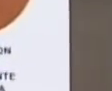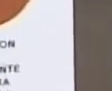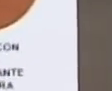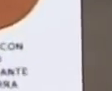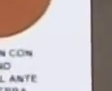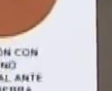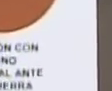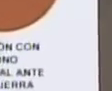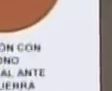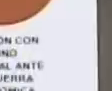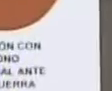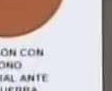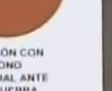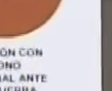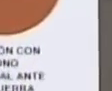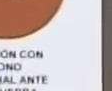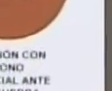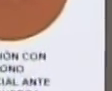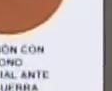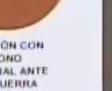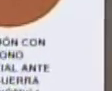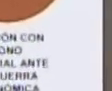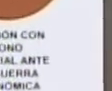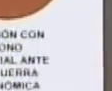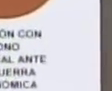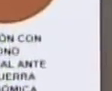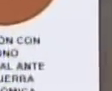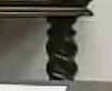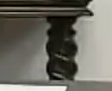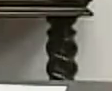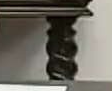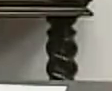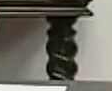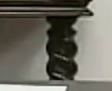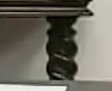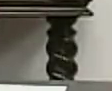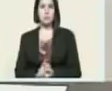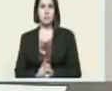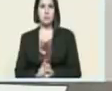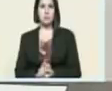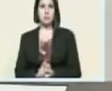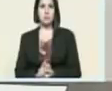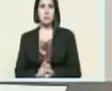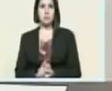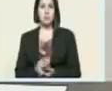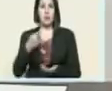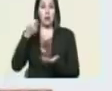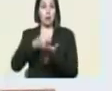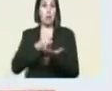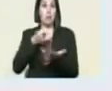53.252. Quiere decir que nuestros amados pensionados y amadas pensionadas van a cobrar